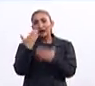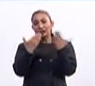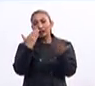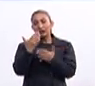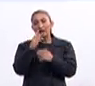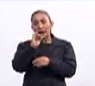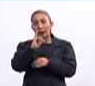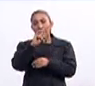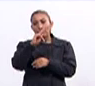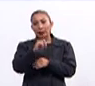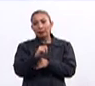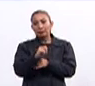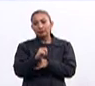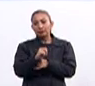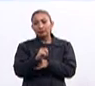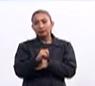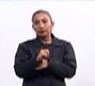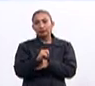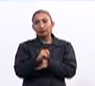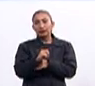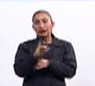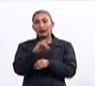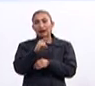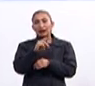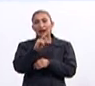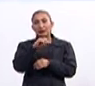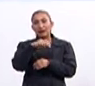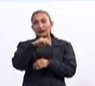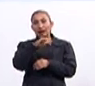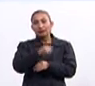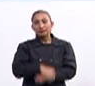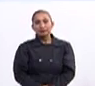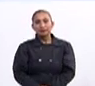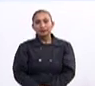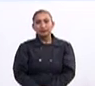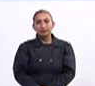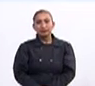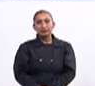estudia en el Instituto Politécnico Nacional, Ingeniería en Telemática.